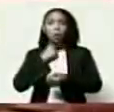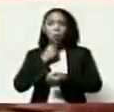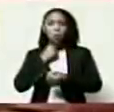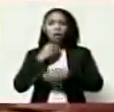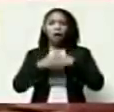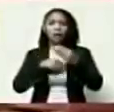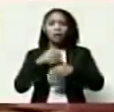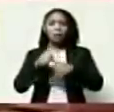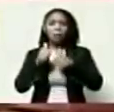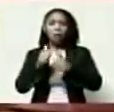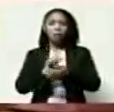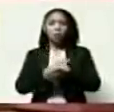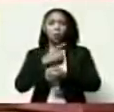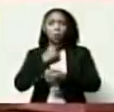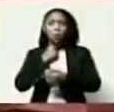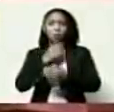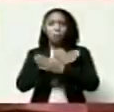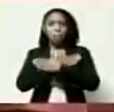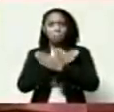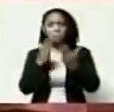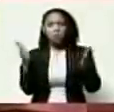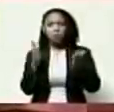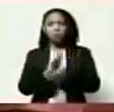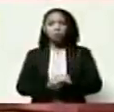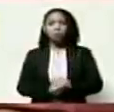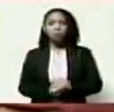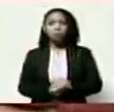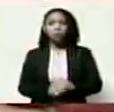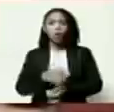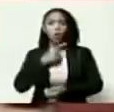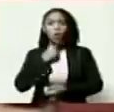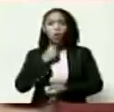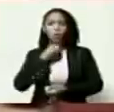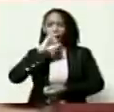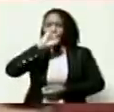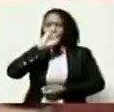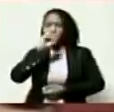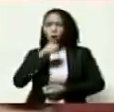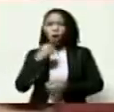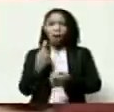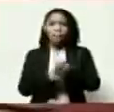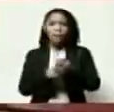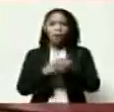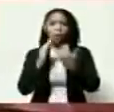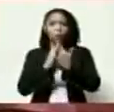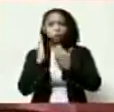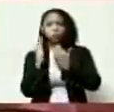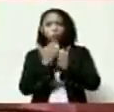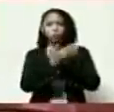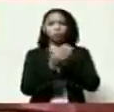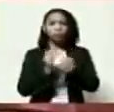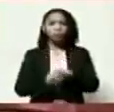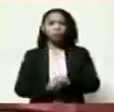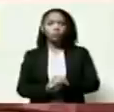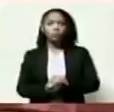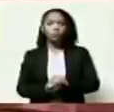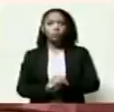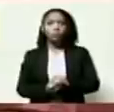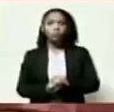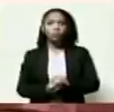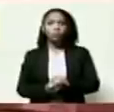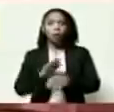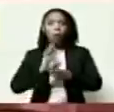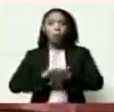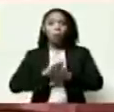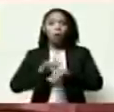bien. Nos gusta ser solidarios. Nos gusta amar al prójimo, al hermano, a la hermana. Por